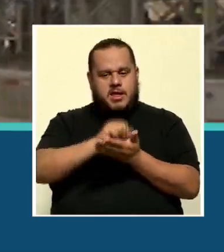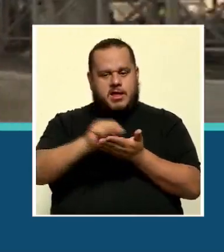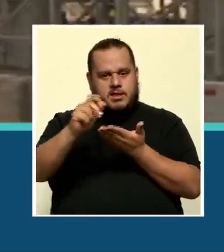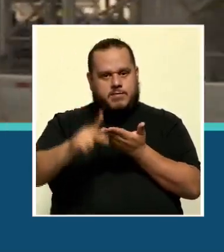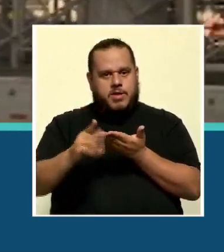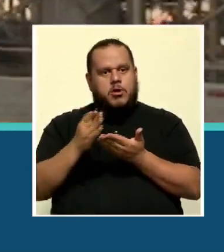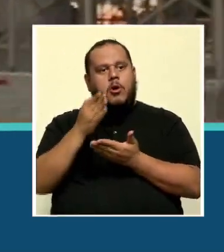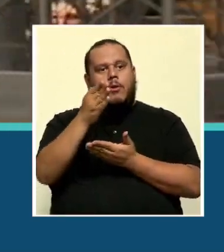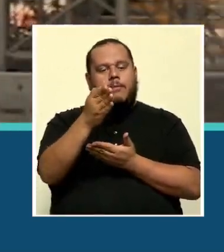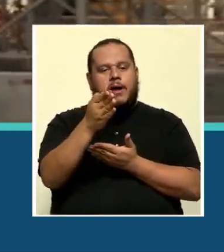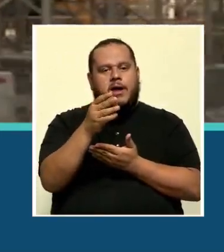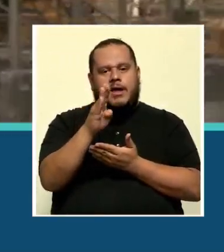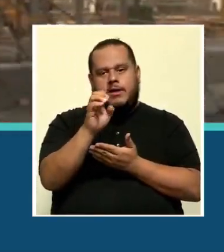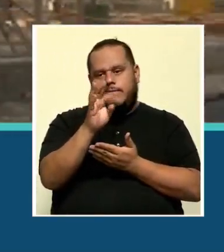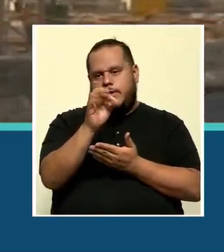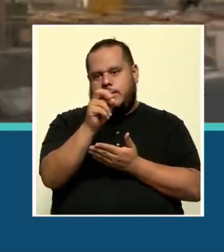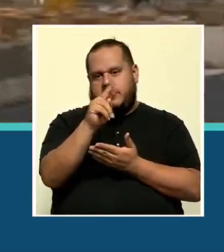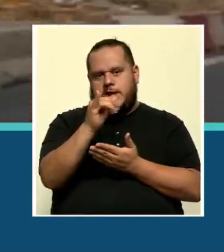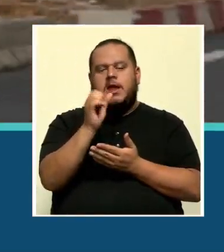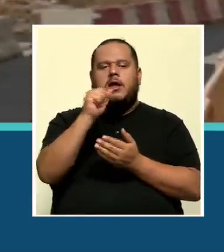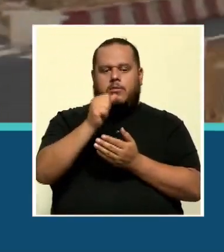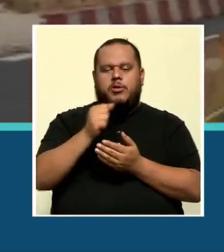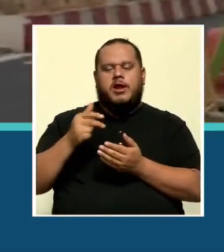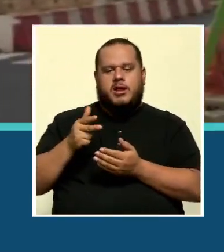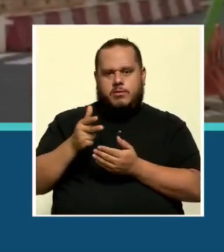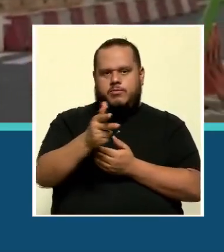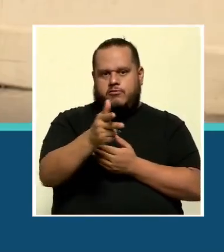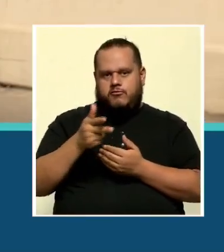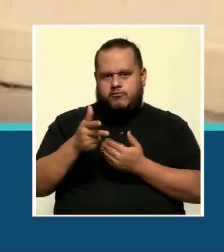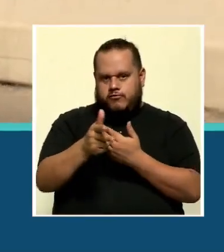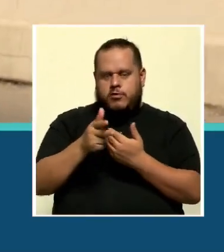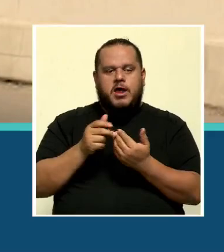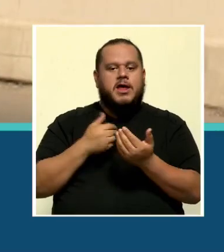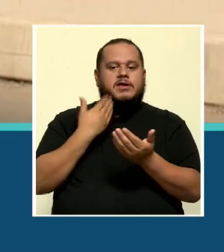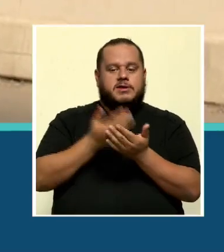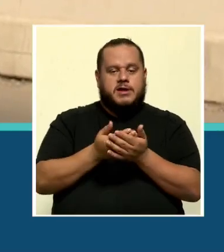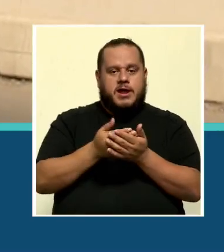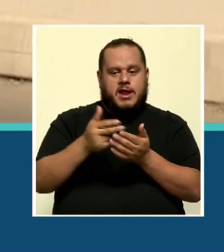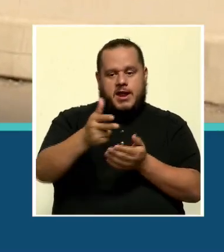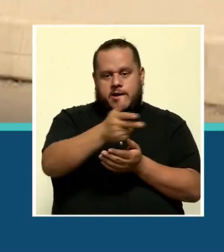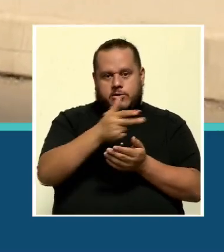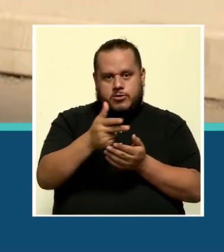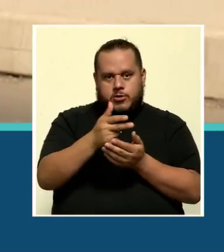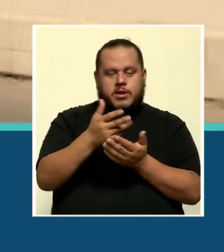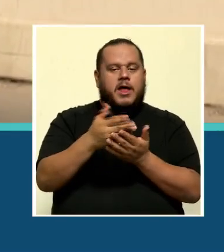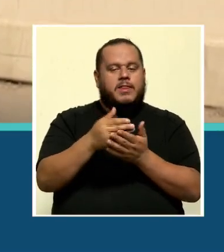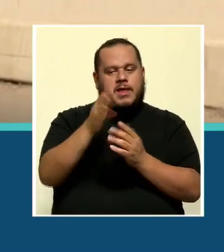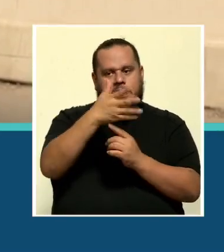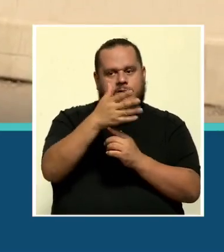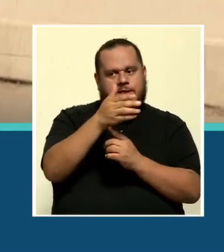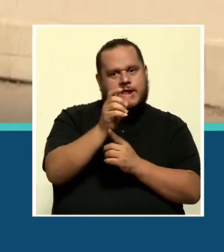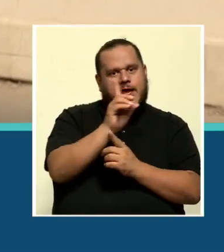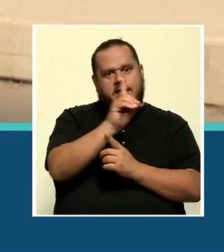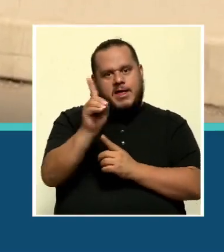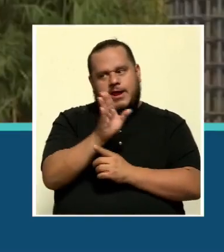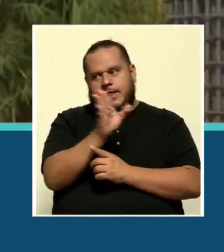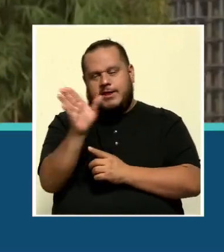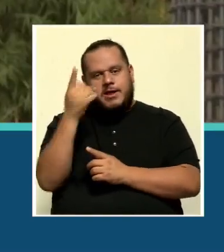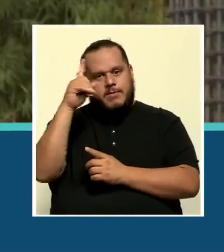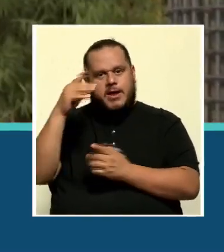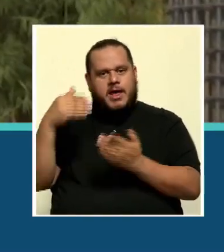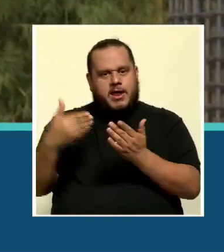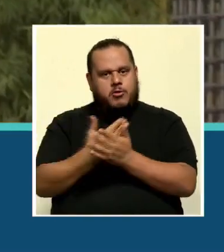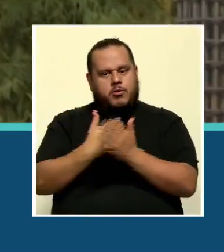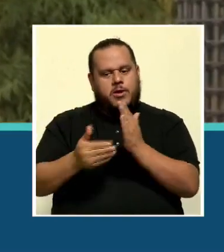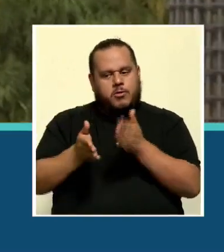hacia Betania podrán circular por circunvalación, llegar a la nueva Rotonda de la Bandera y girar a la derecha para tomar el nuevo acceso